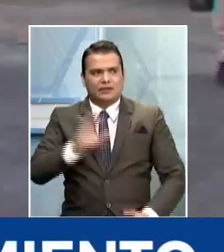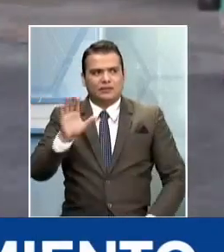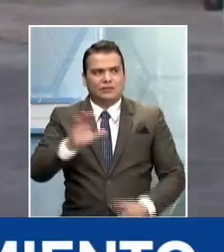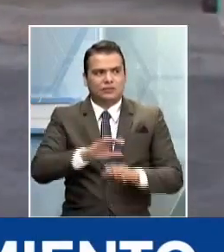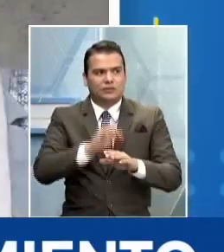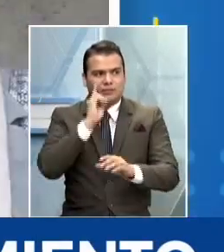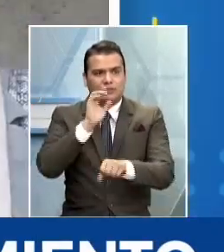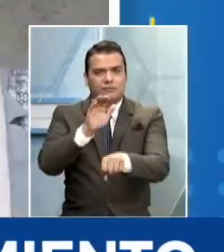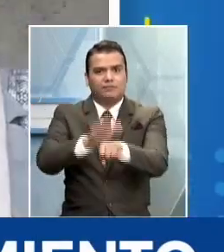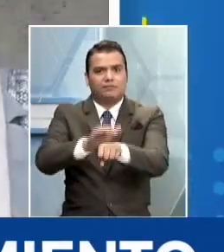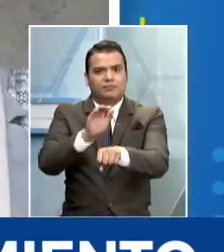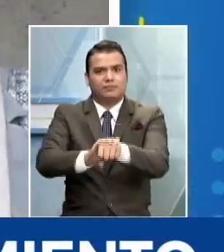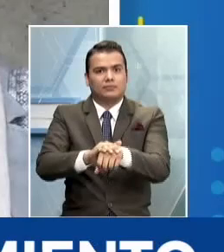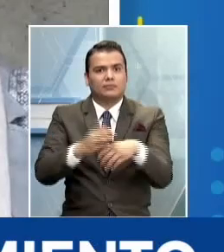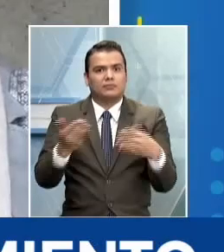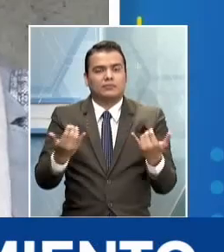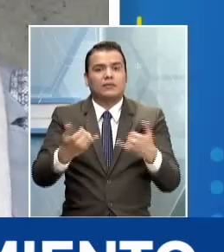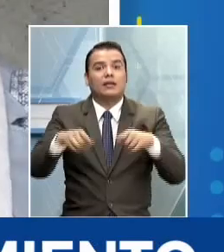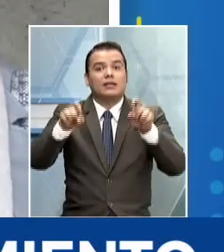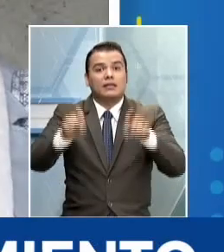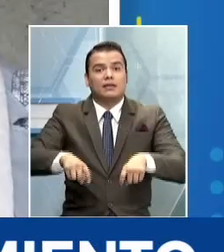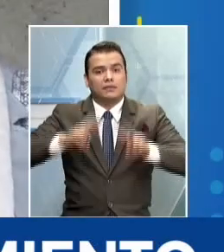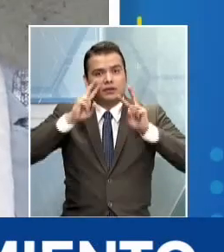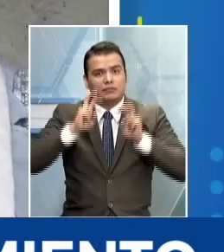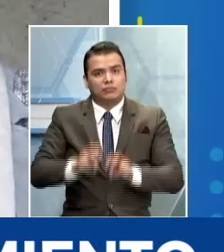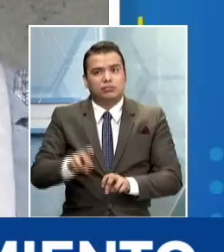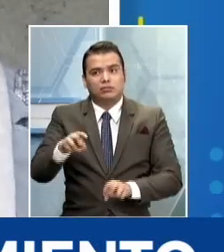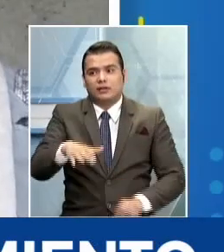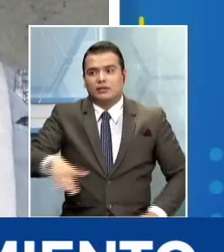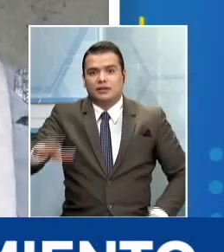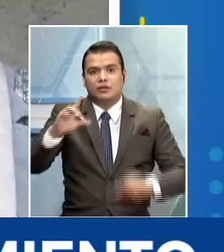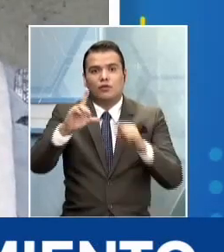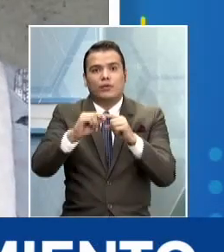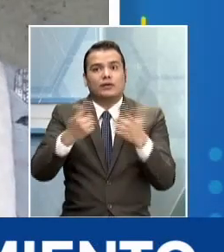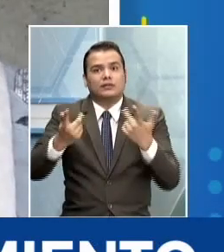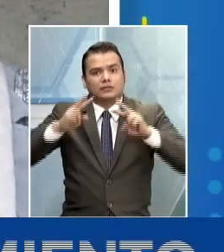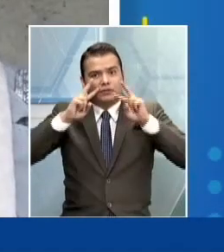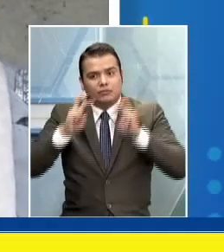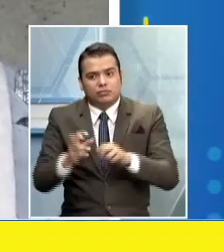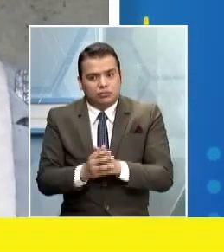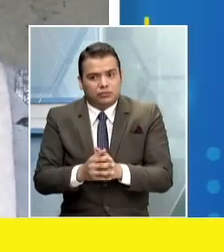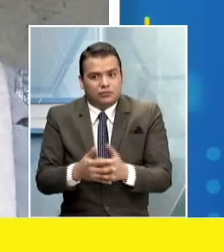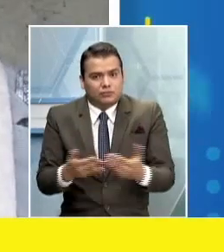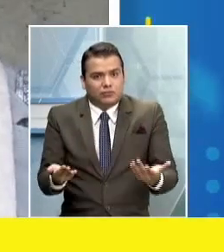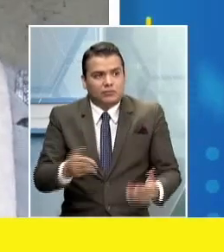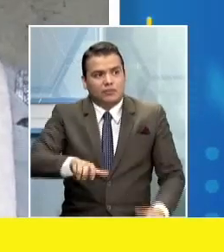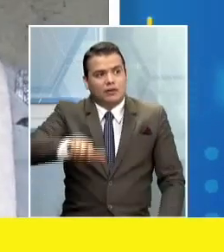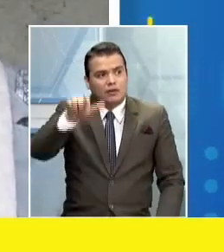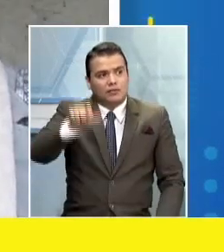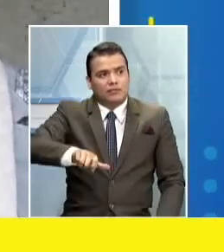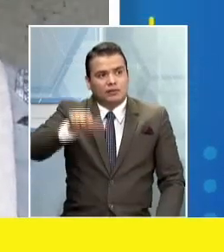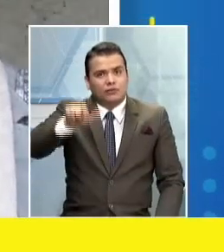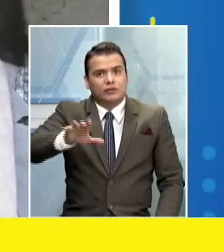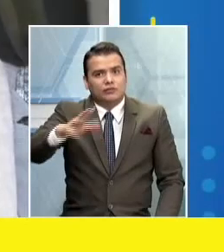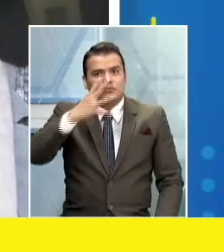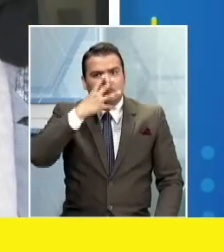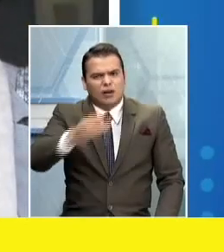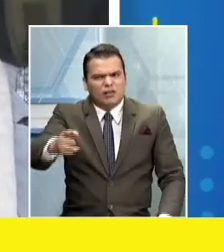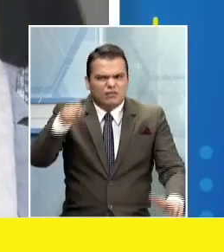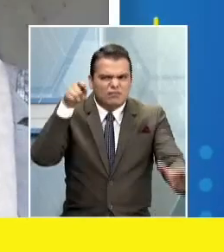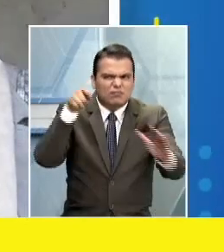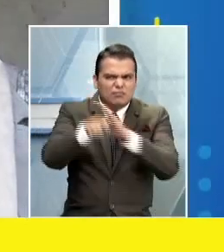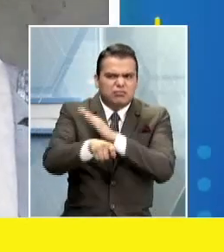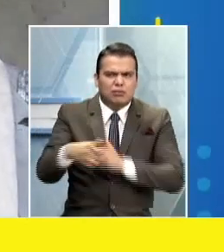pidió celeridad en las investigaciones por la masacre de Llano Verde. Quienes sin consideración alguna asesinaron a